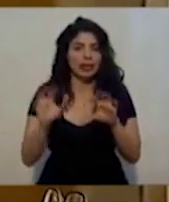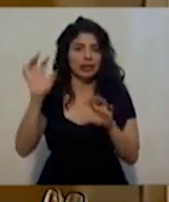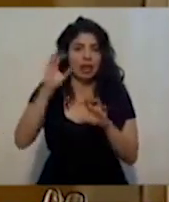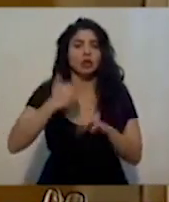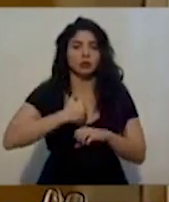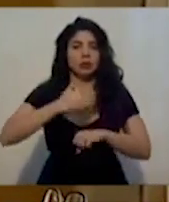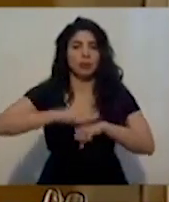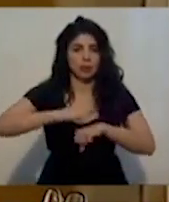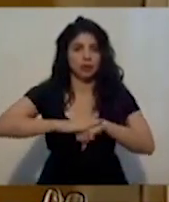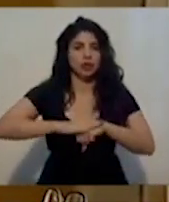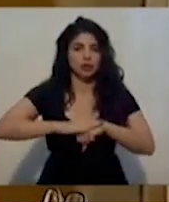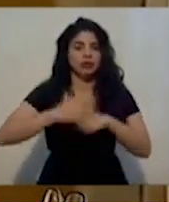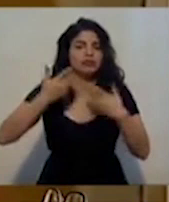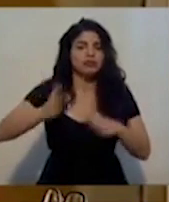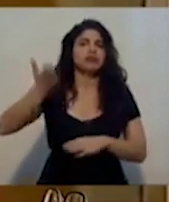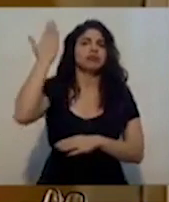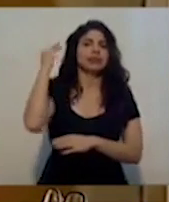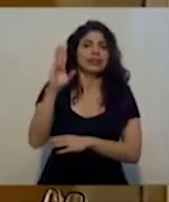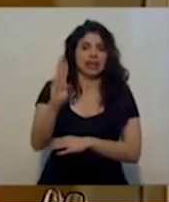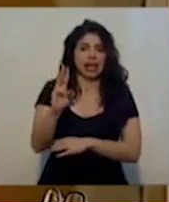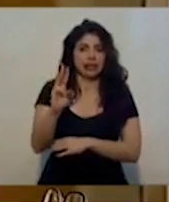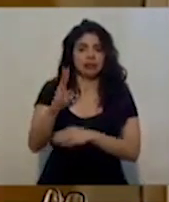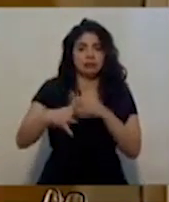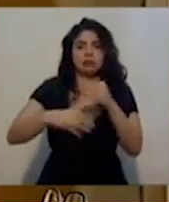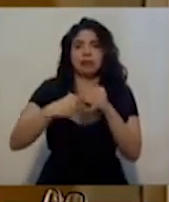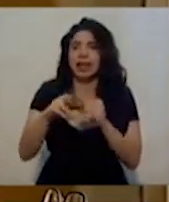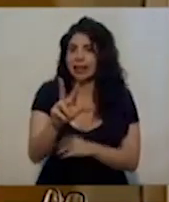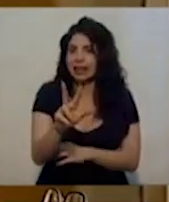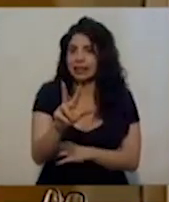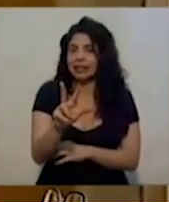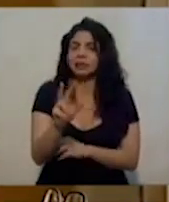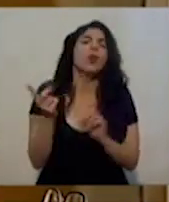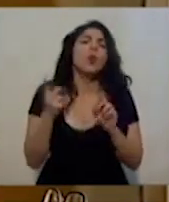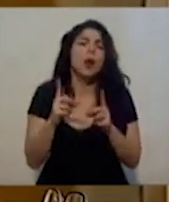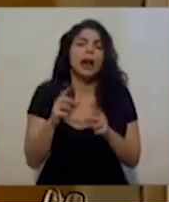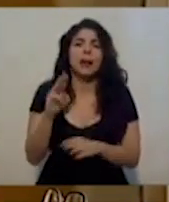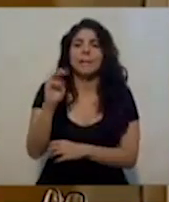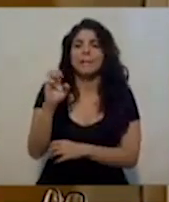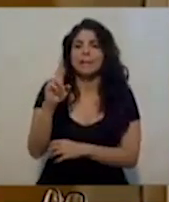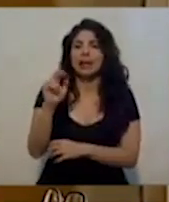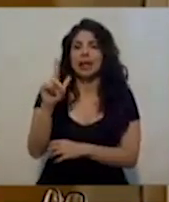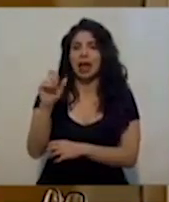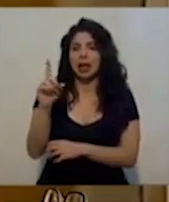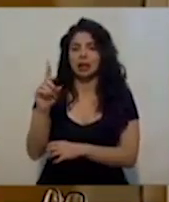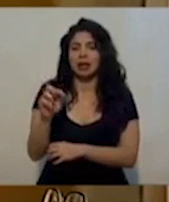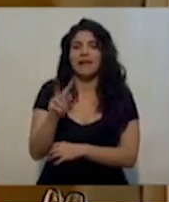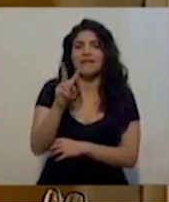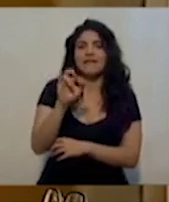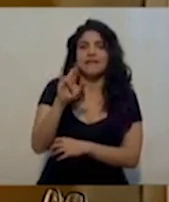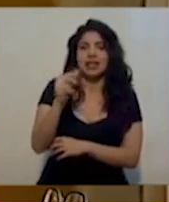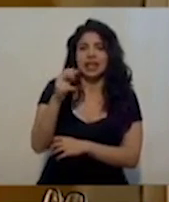autorizados ya habíamos anunciado 6 y agregamos 3 que son maryland virginia